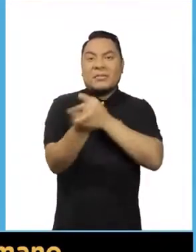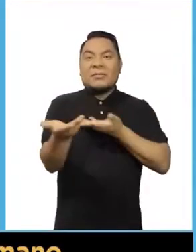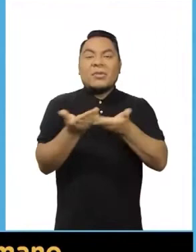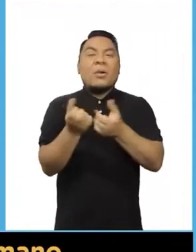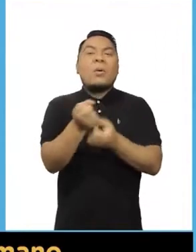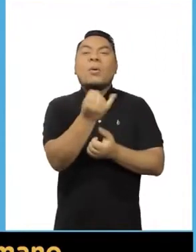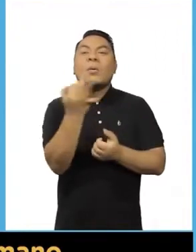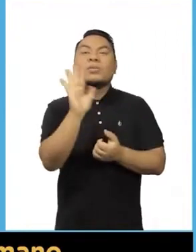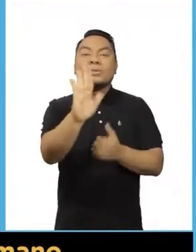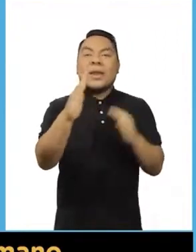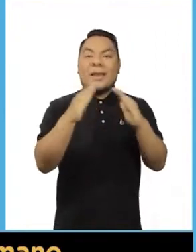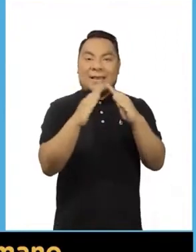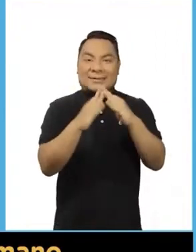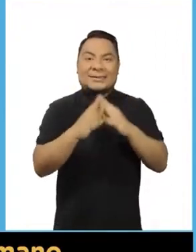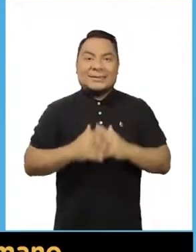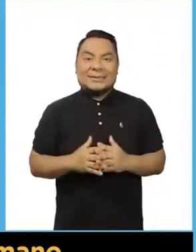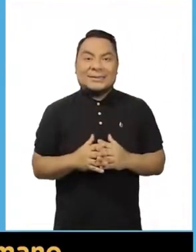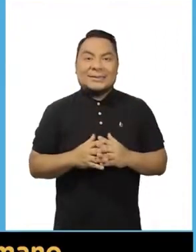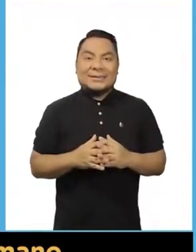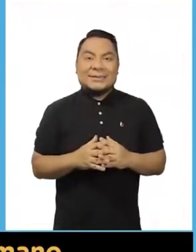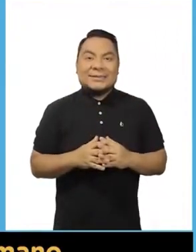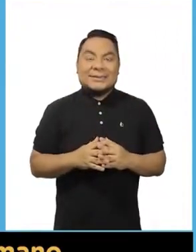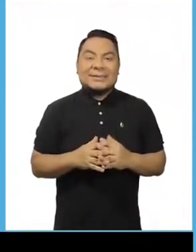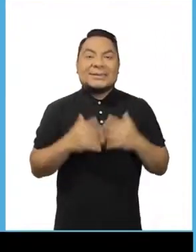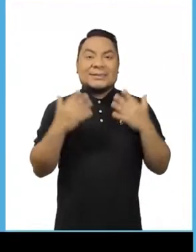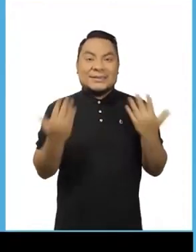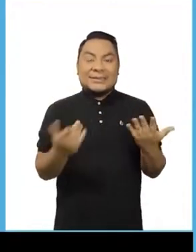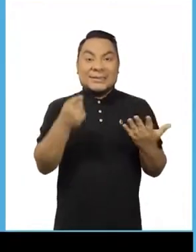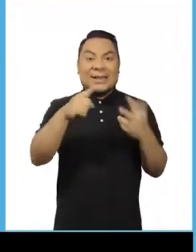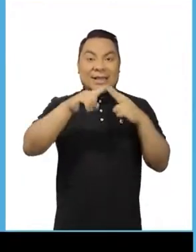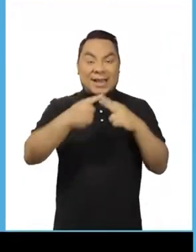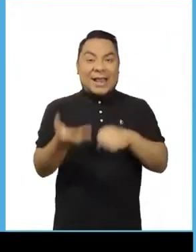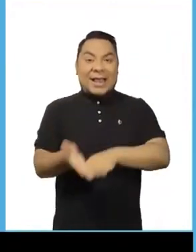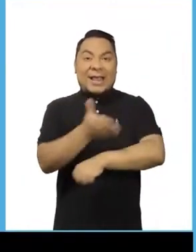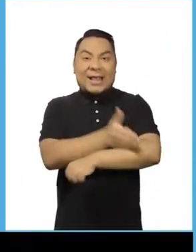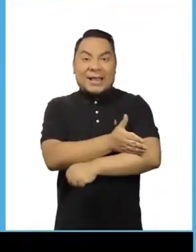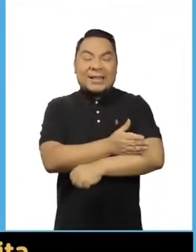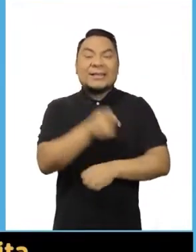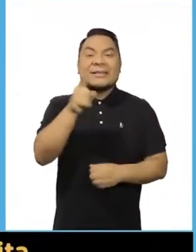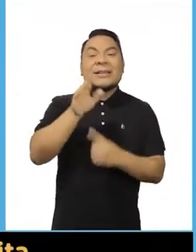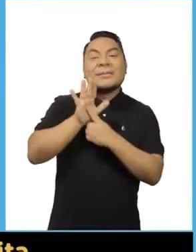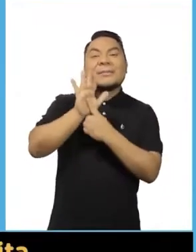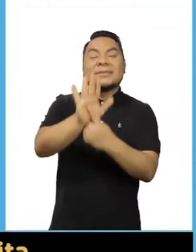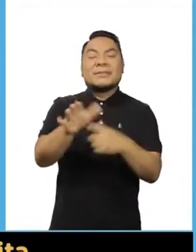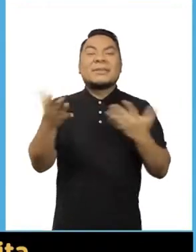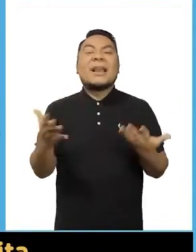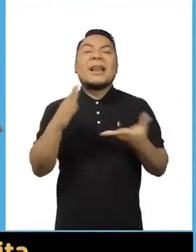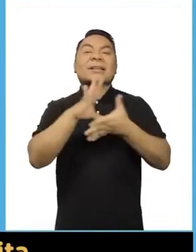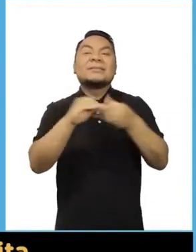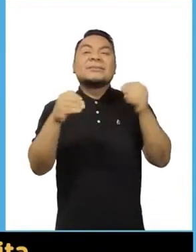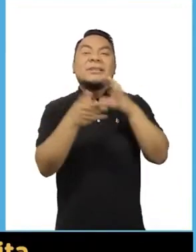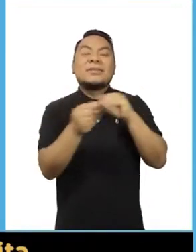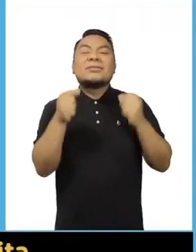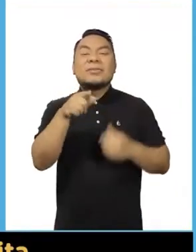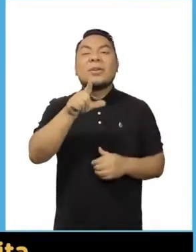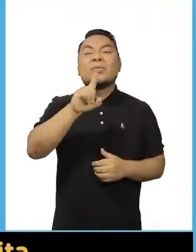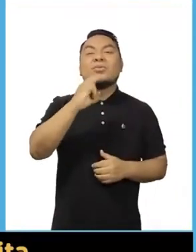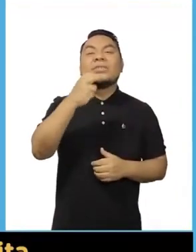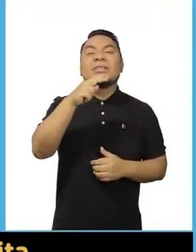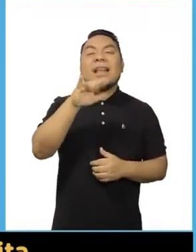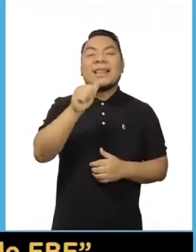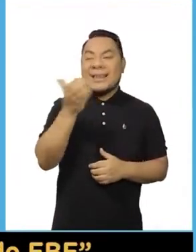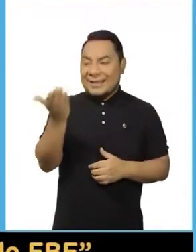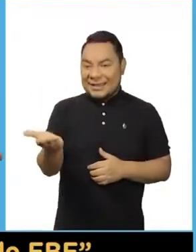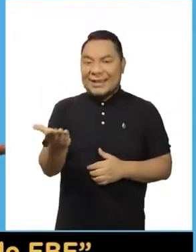materiales por otros que tengas a la mano. Antes de iniciar la actividad, te presentamos la historia de